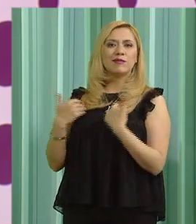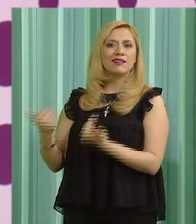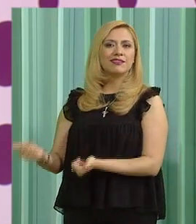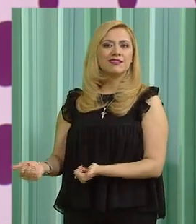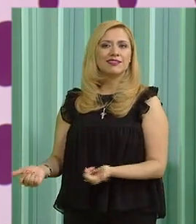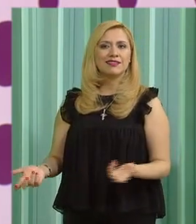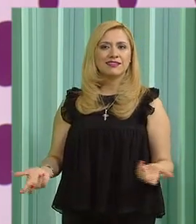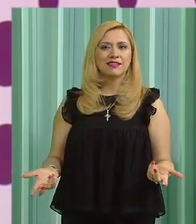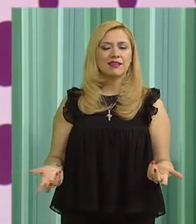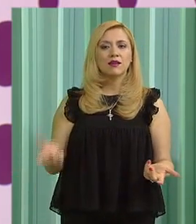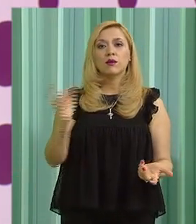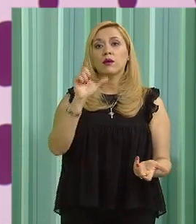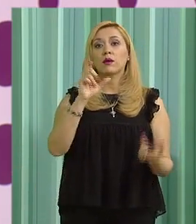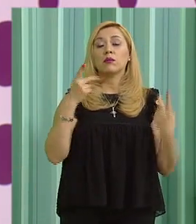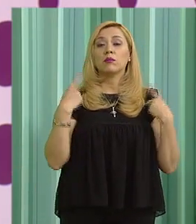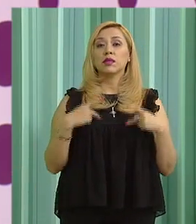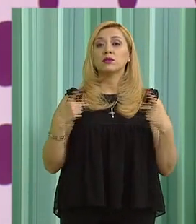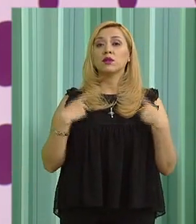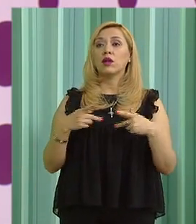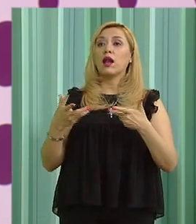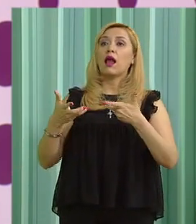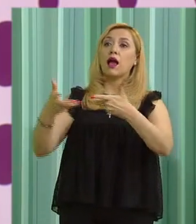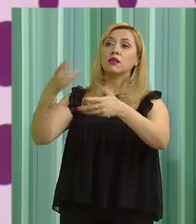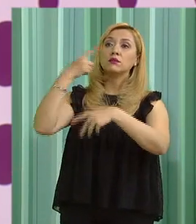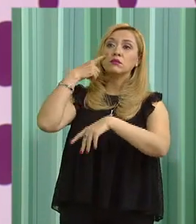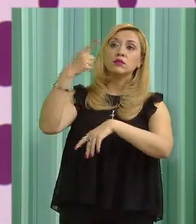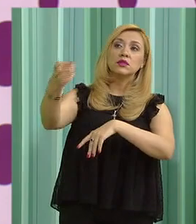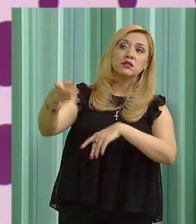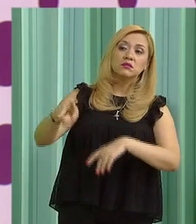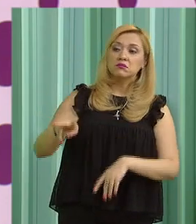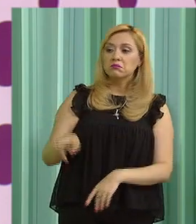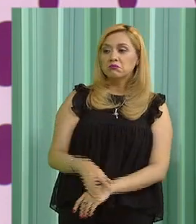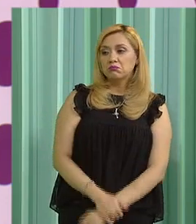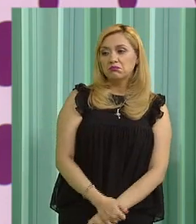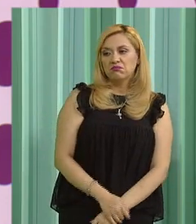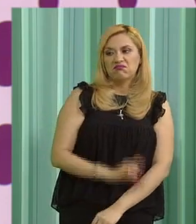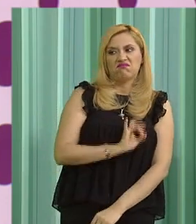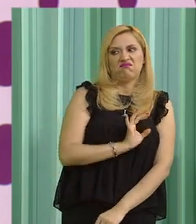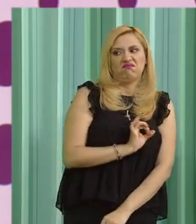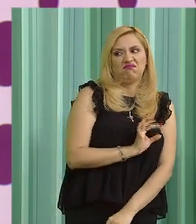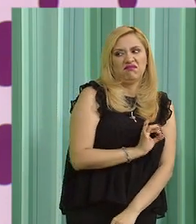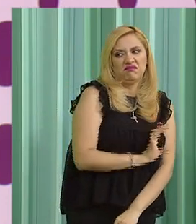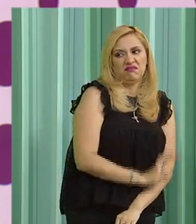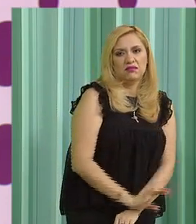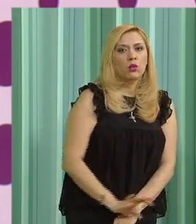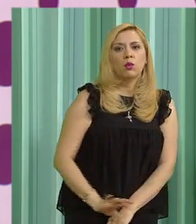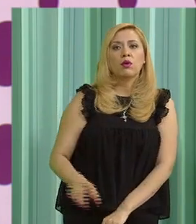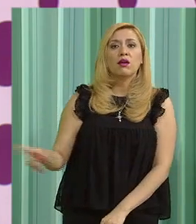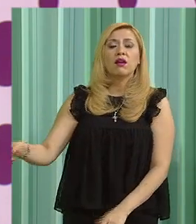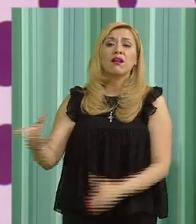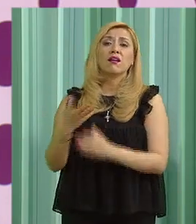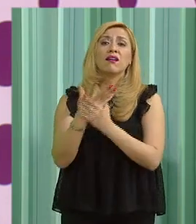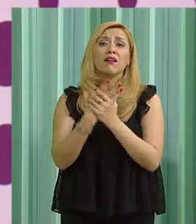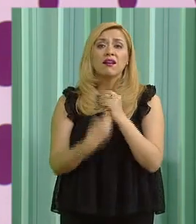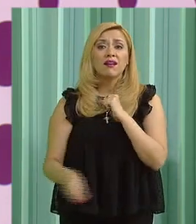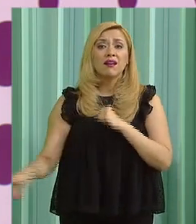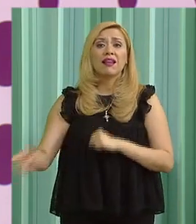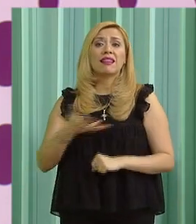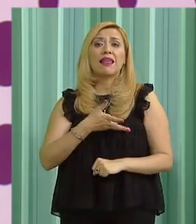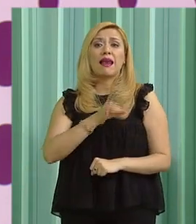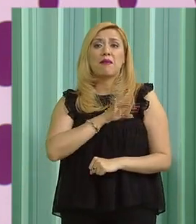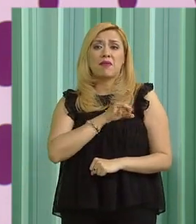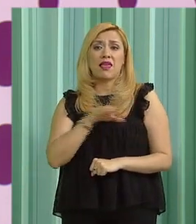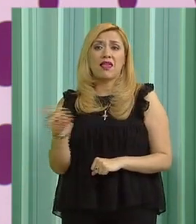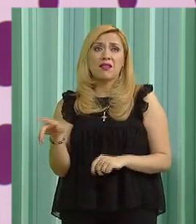te encuentres a una persona refugiada en la calle, ¿no? No tenerle miedo, es una persona que está huyendo, que ella es la que tiene miedo, no nosotros, ¿no?